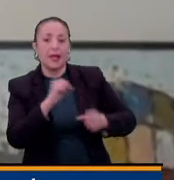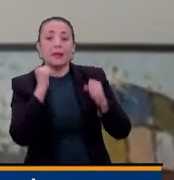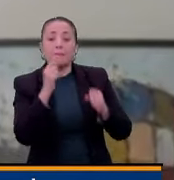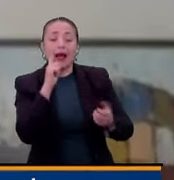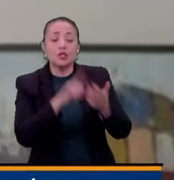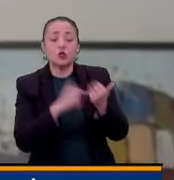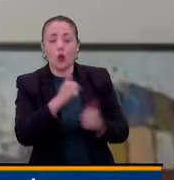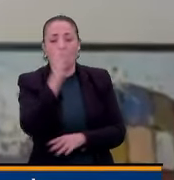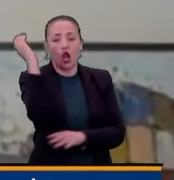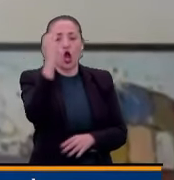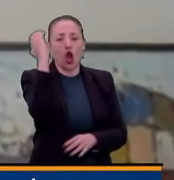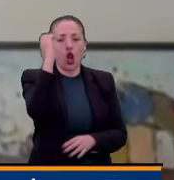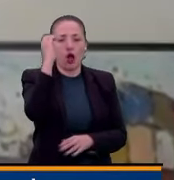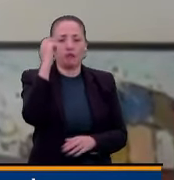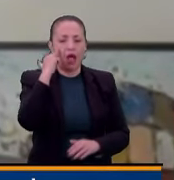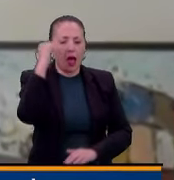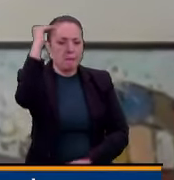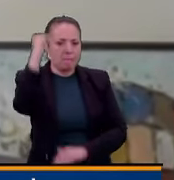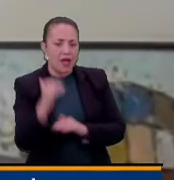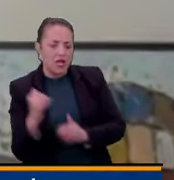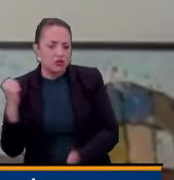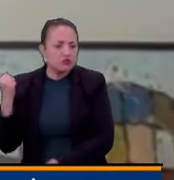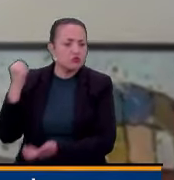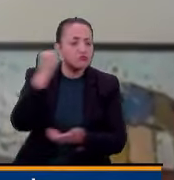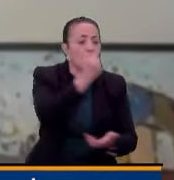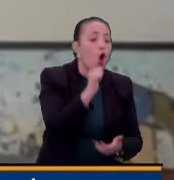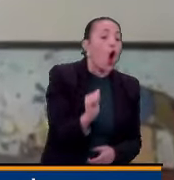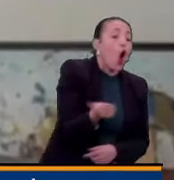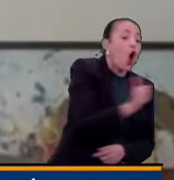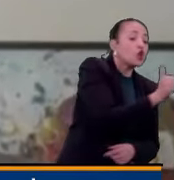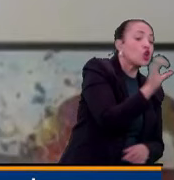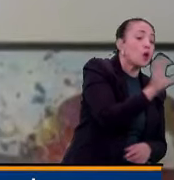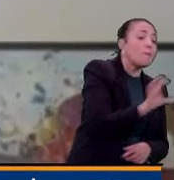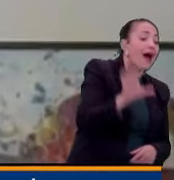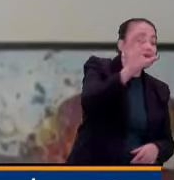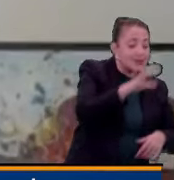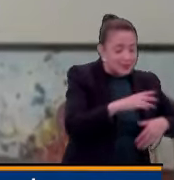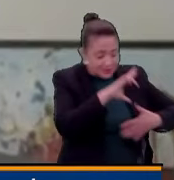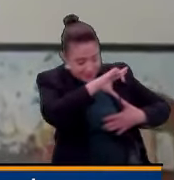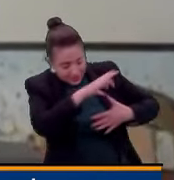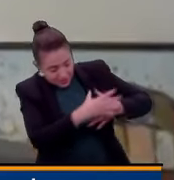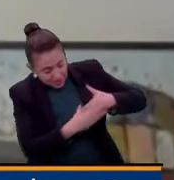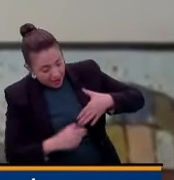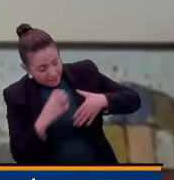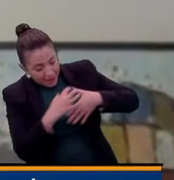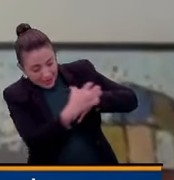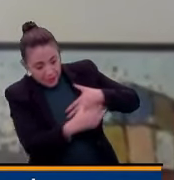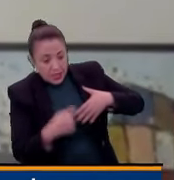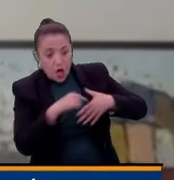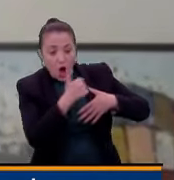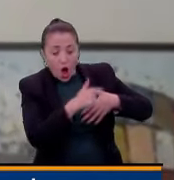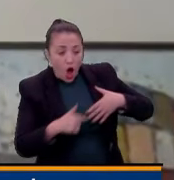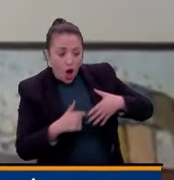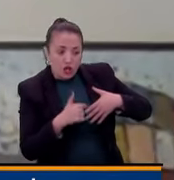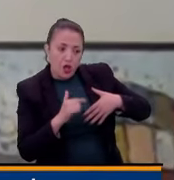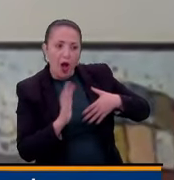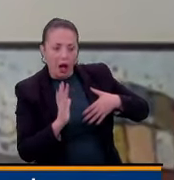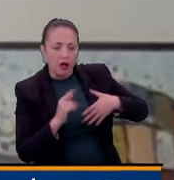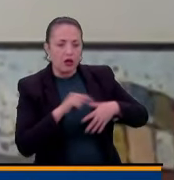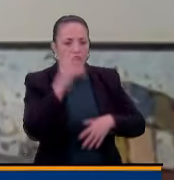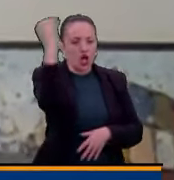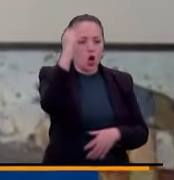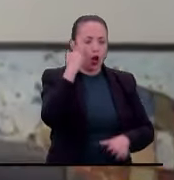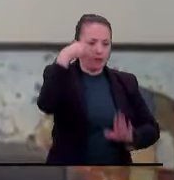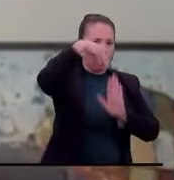Colombia contra las otras economías latinoamericanas, ¿no? Entonces, sí, es eso. Hay temas, obviamente,